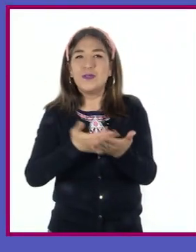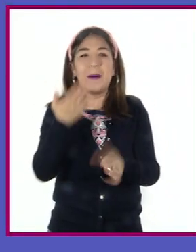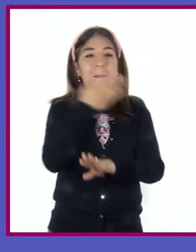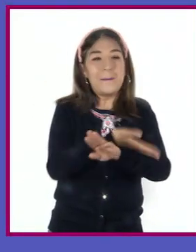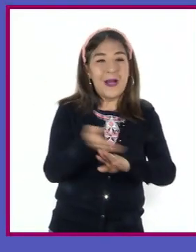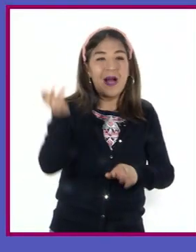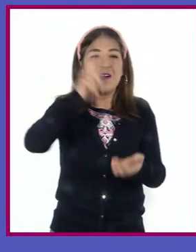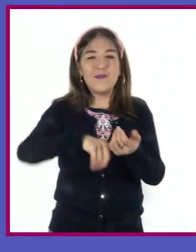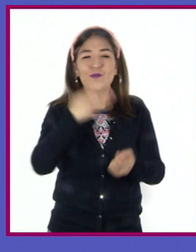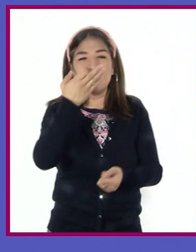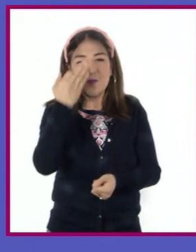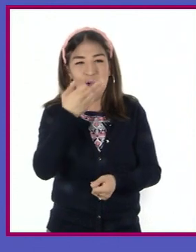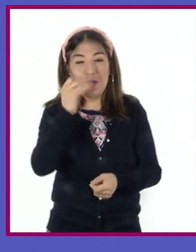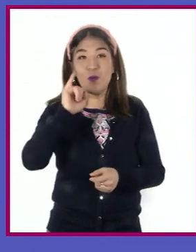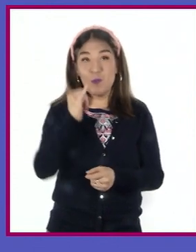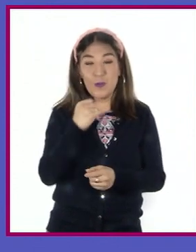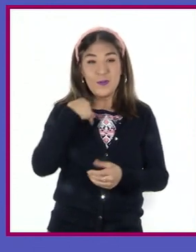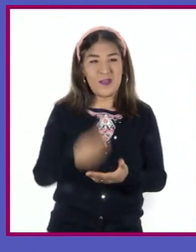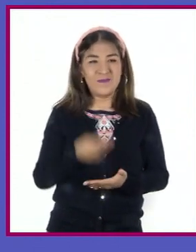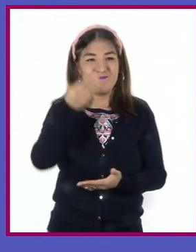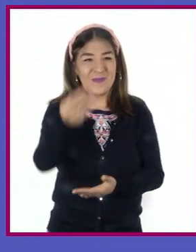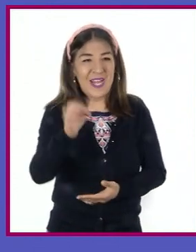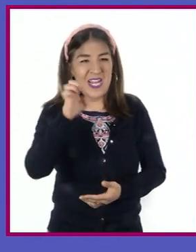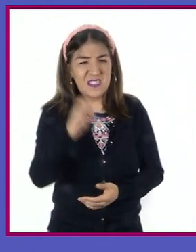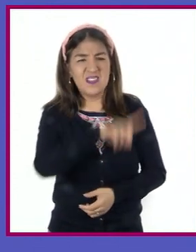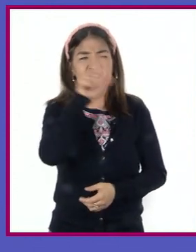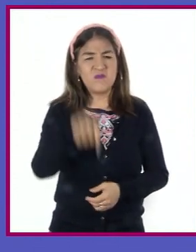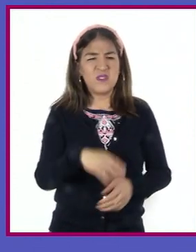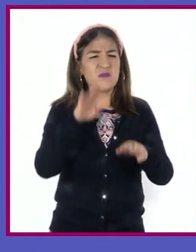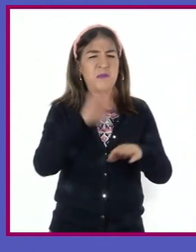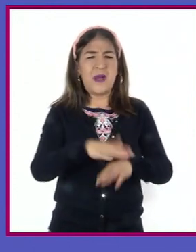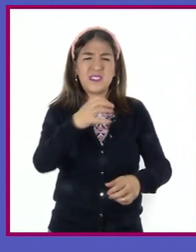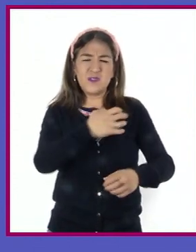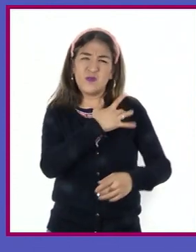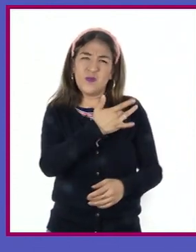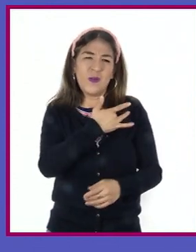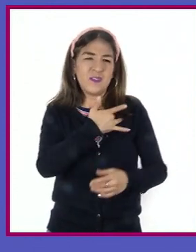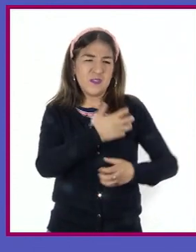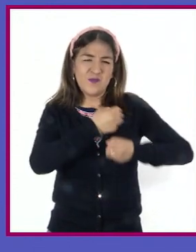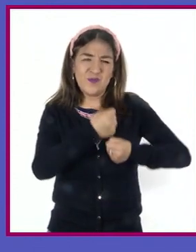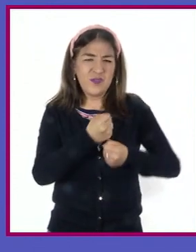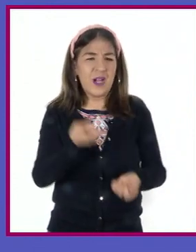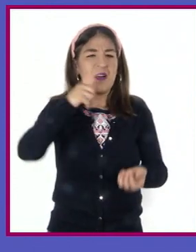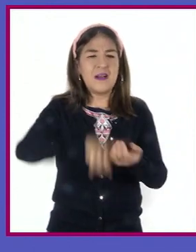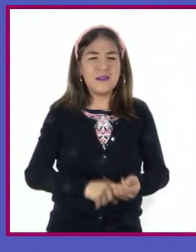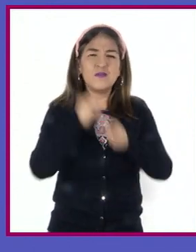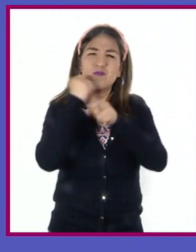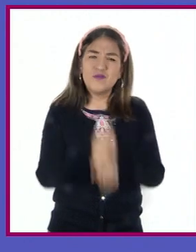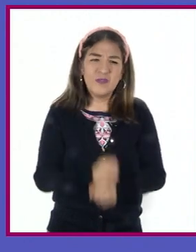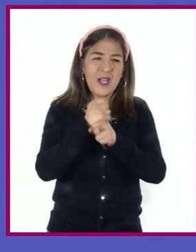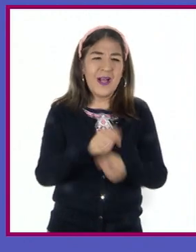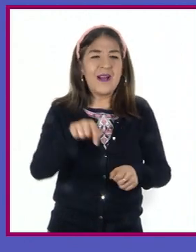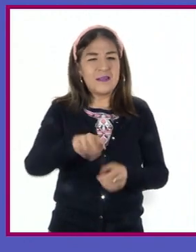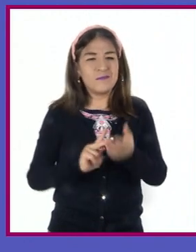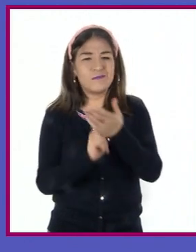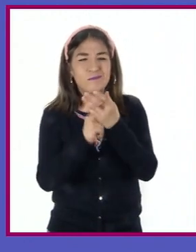siguiente estrofa escrita por Antonio Machado. Identifiquemos la comparación. Yo amo los mundos